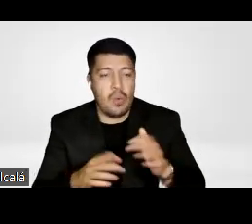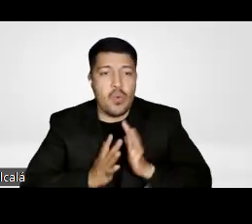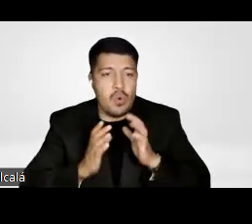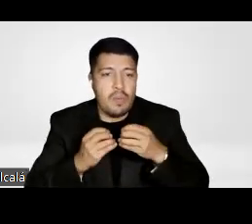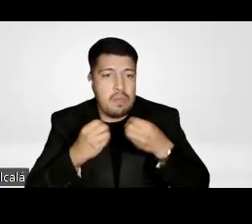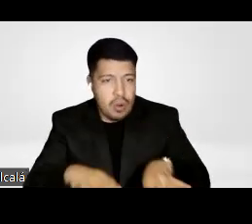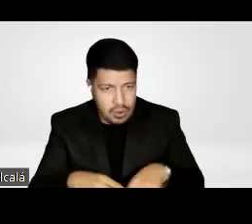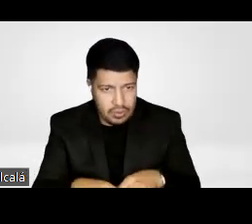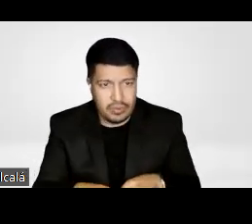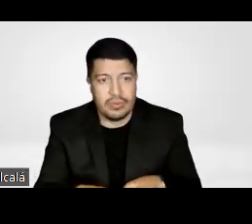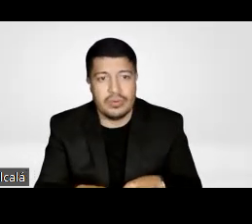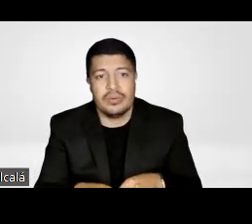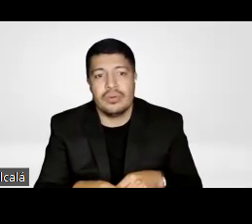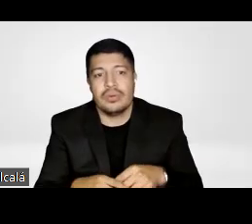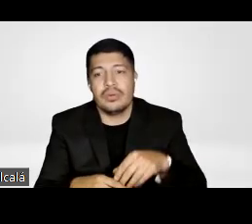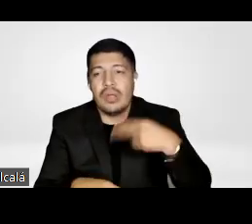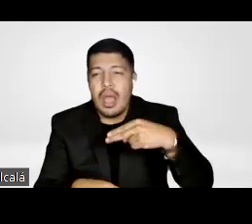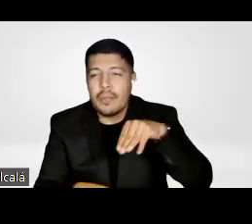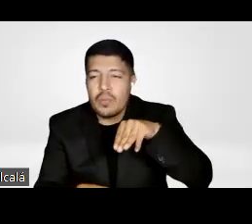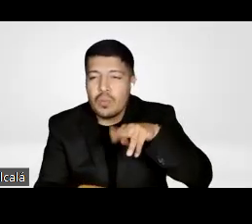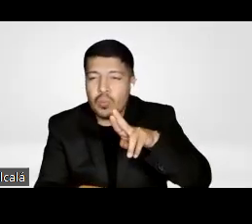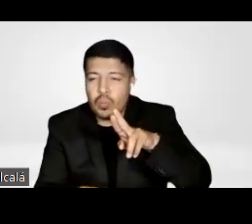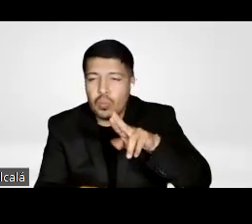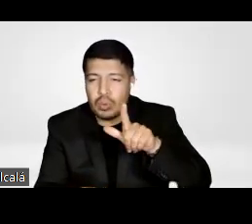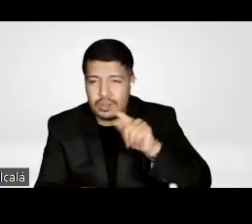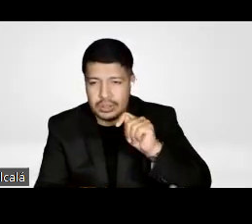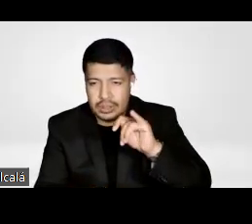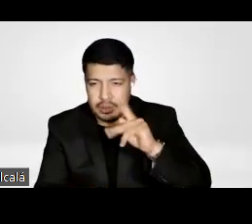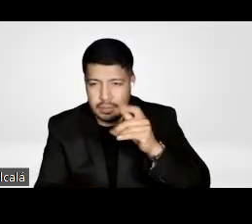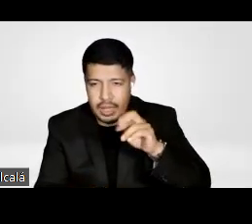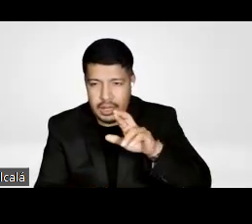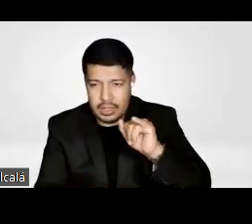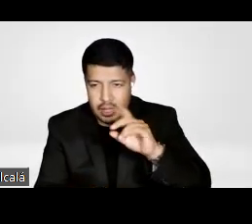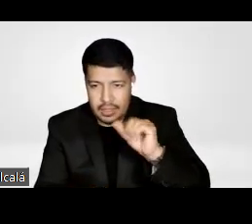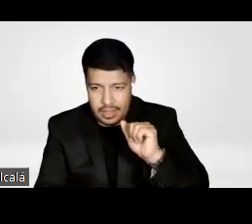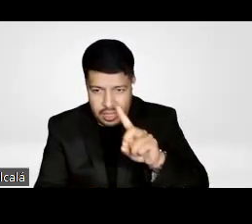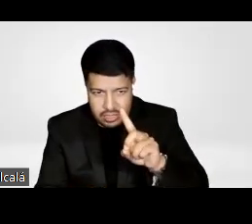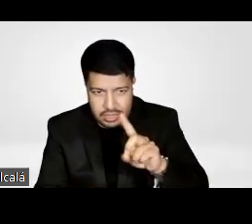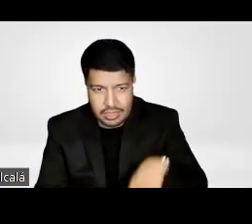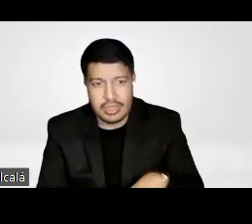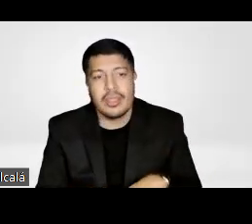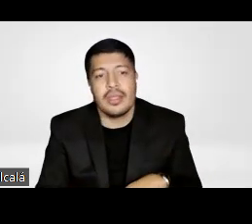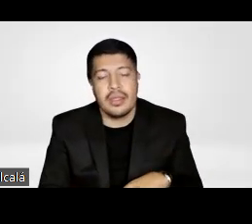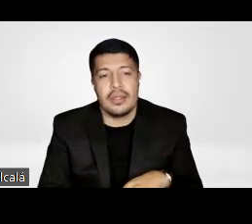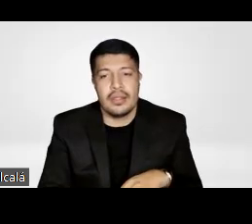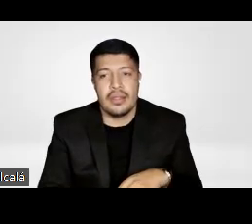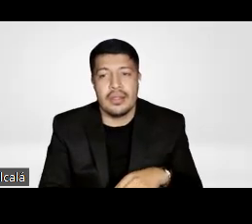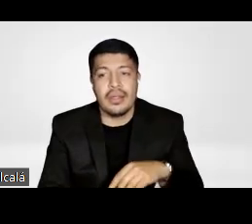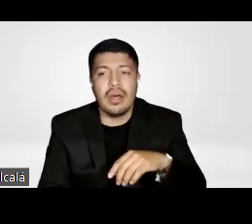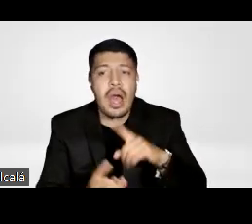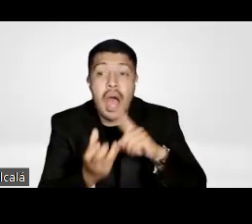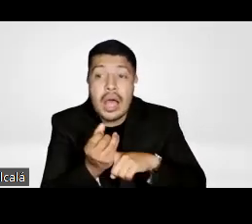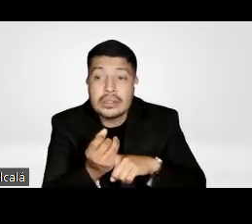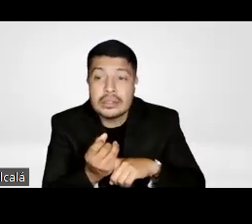decir, bueno, acá me refiero a embarazos múltiples, a gemelares o triates, etcétera, y multiparidad, sobre todo madres que han tenido más de